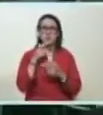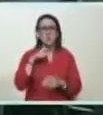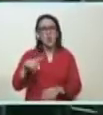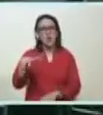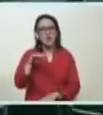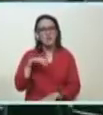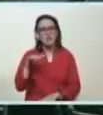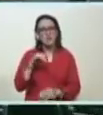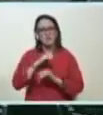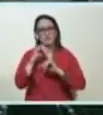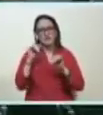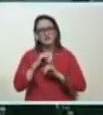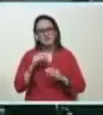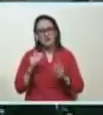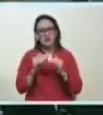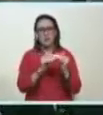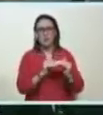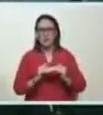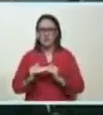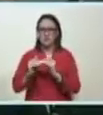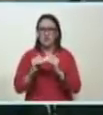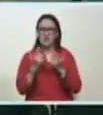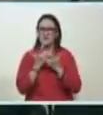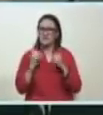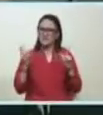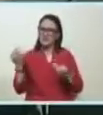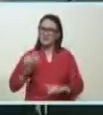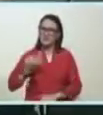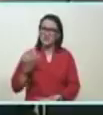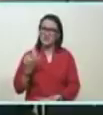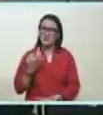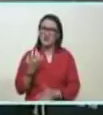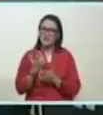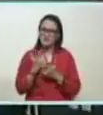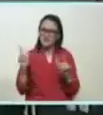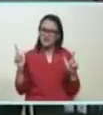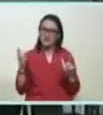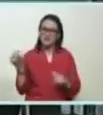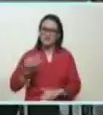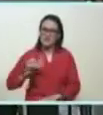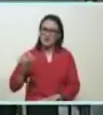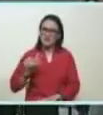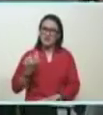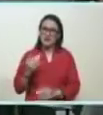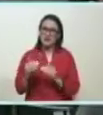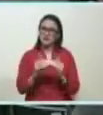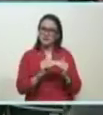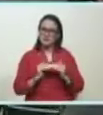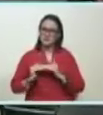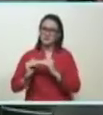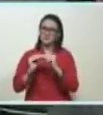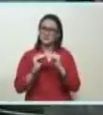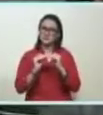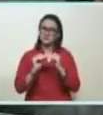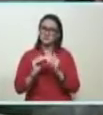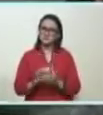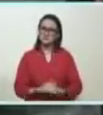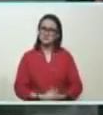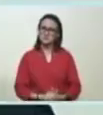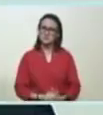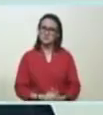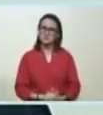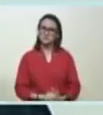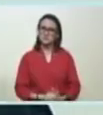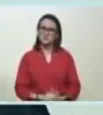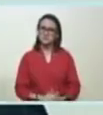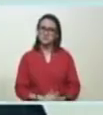felicidad, el camino es la igualdad, la libertad verdadera, con igualdad,